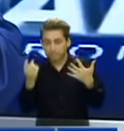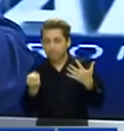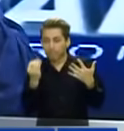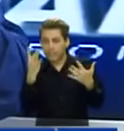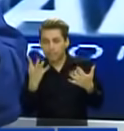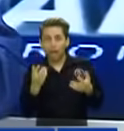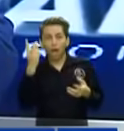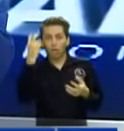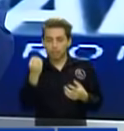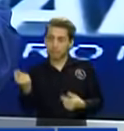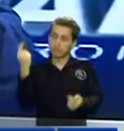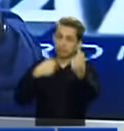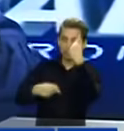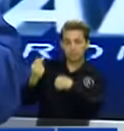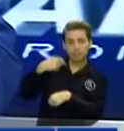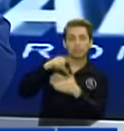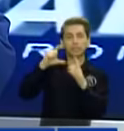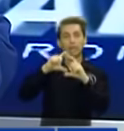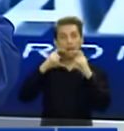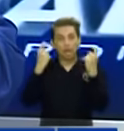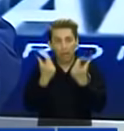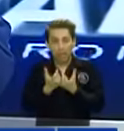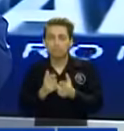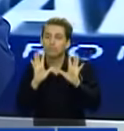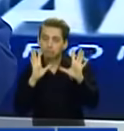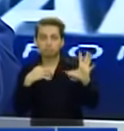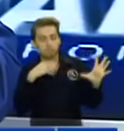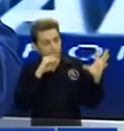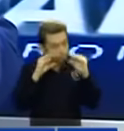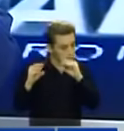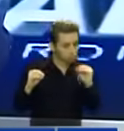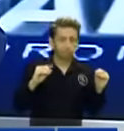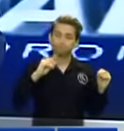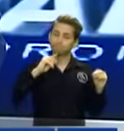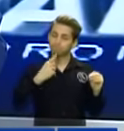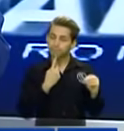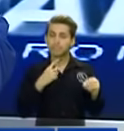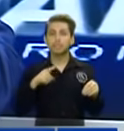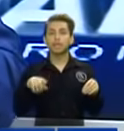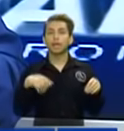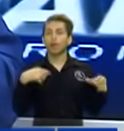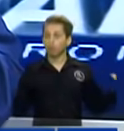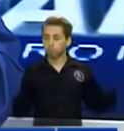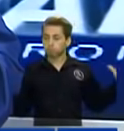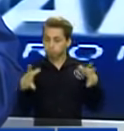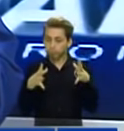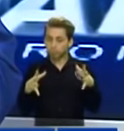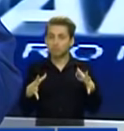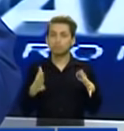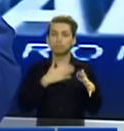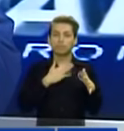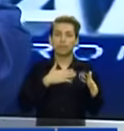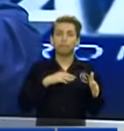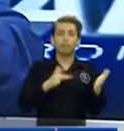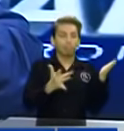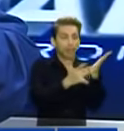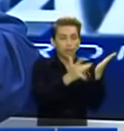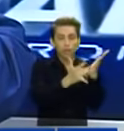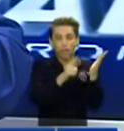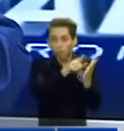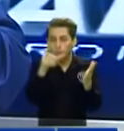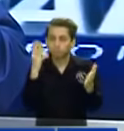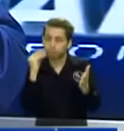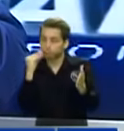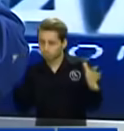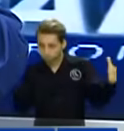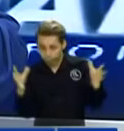y vamos a tener una conversación muy seria en una mesa técnica en las próximas 2 semanas para evaluar la forma en la que